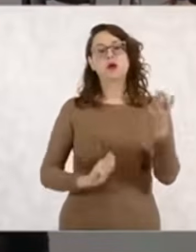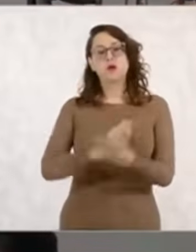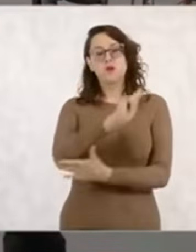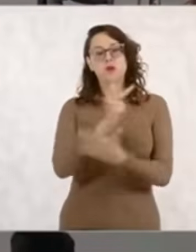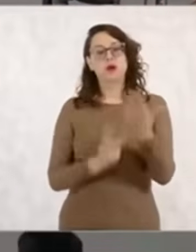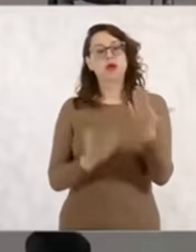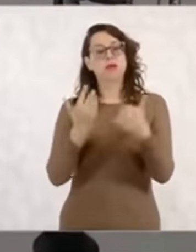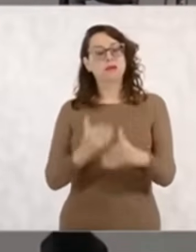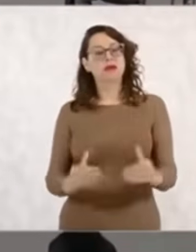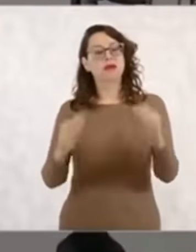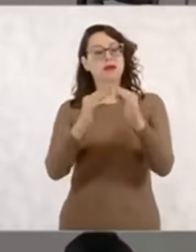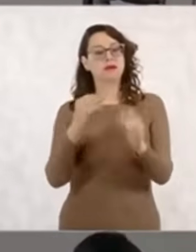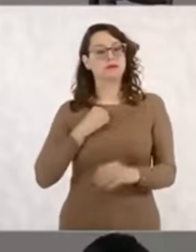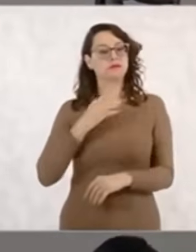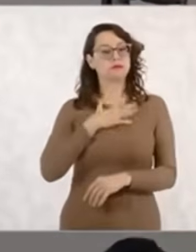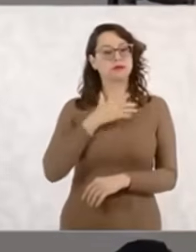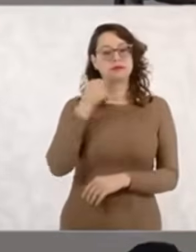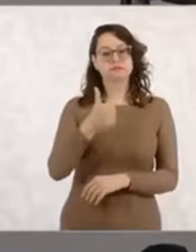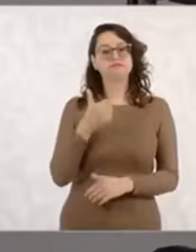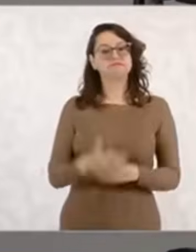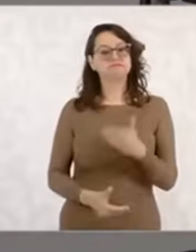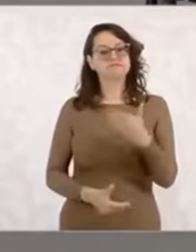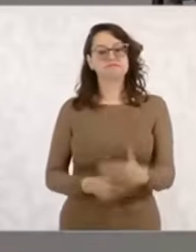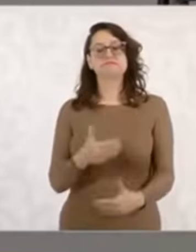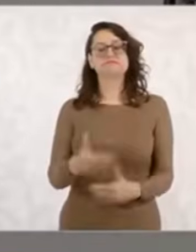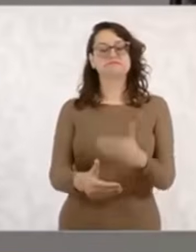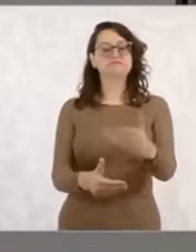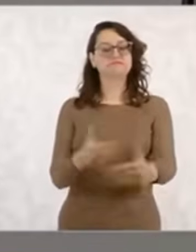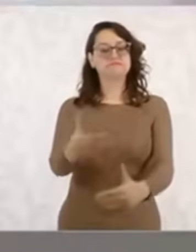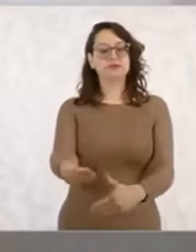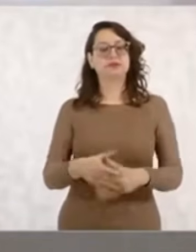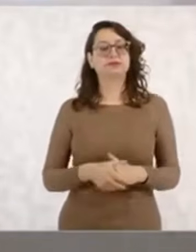de vivienda para el bienestar. Adelante, por favor.